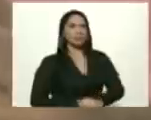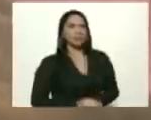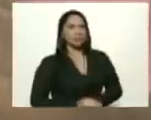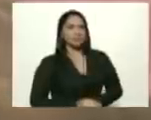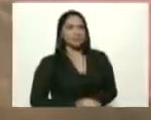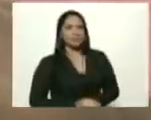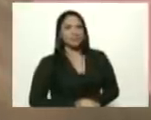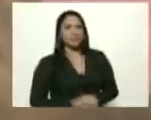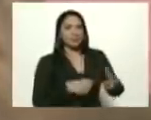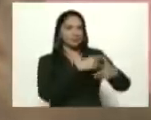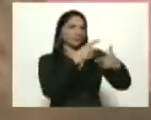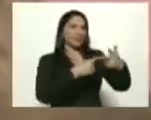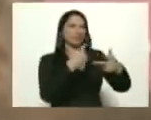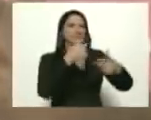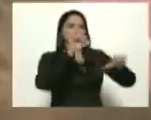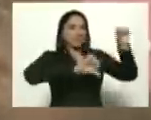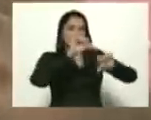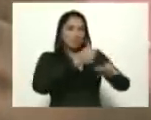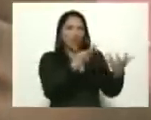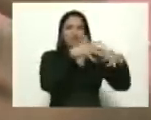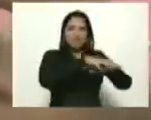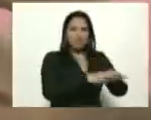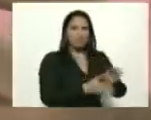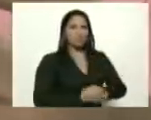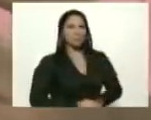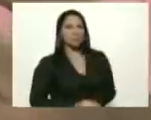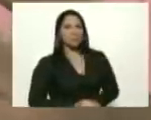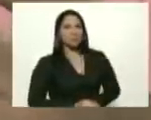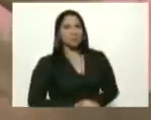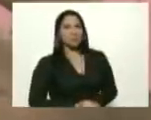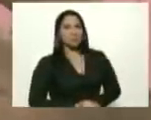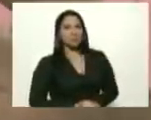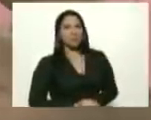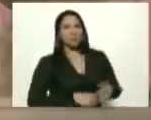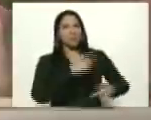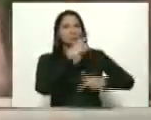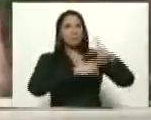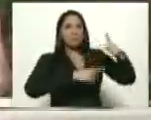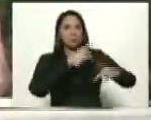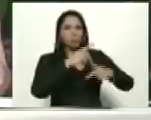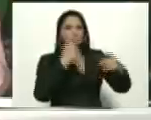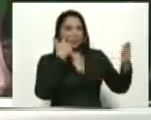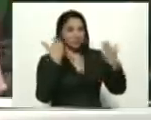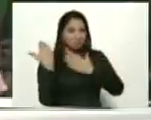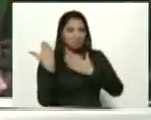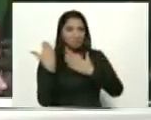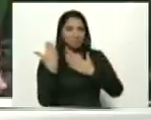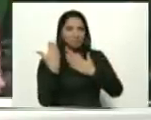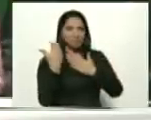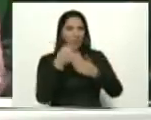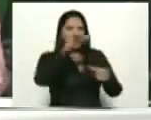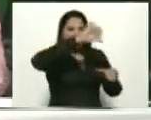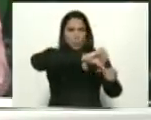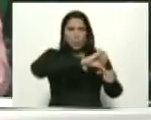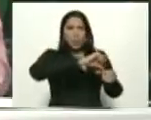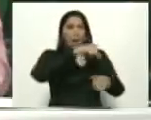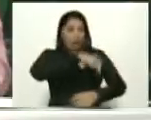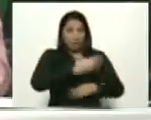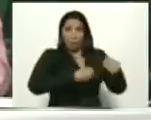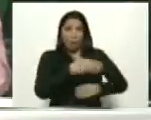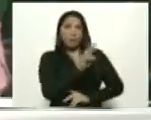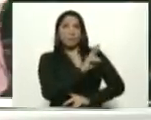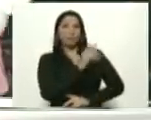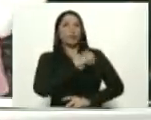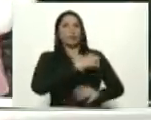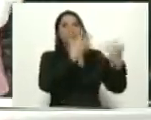los tres componentes que generalmente se usan. Este se producido se en combina, el país. Se produce y se envasa aquí mismo en Venezuela. Así es, en la